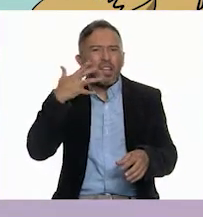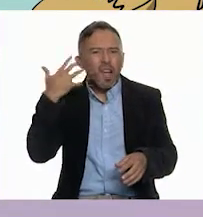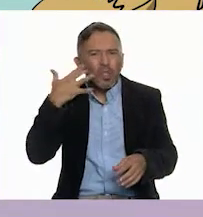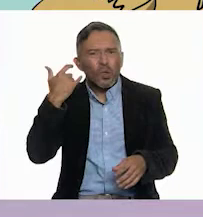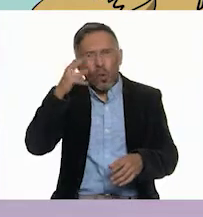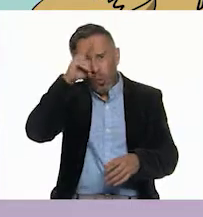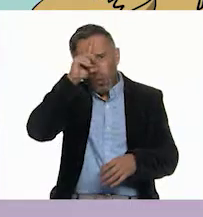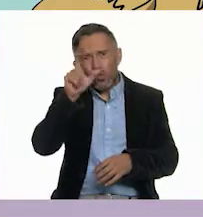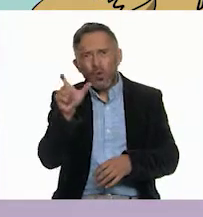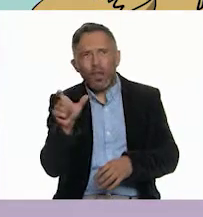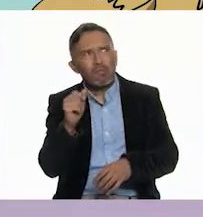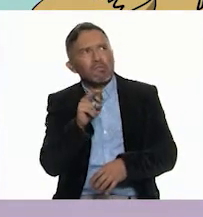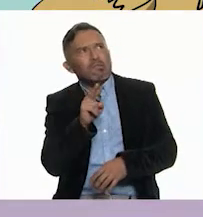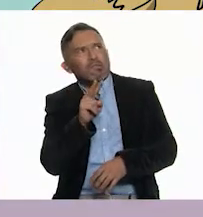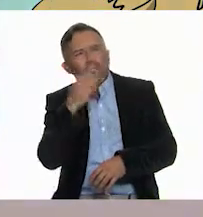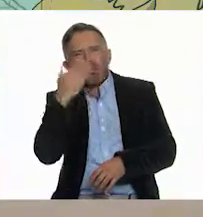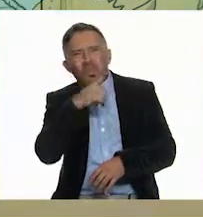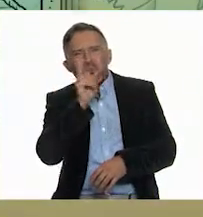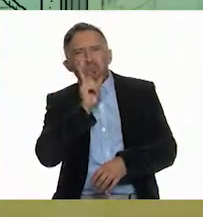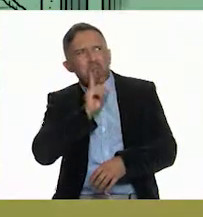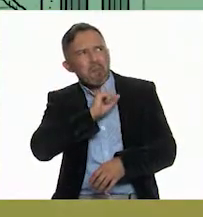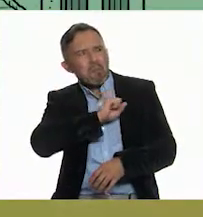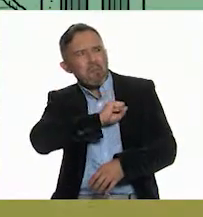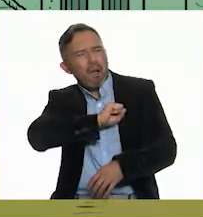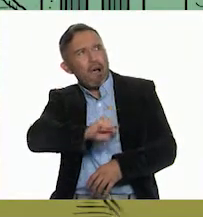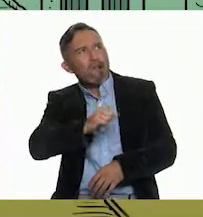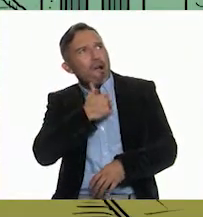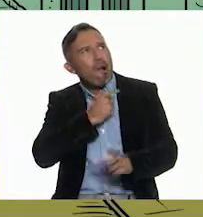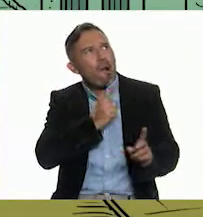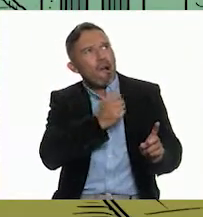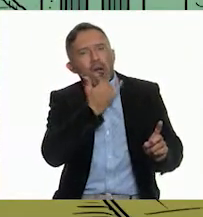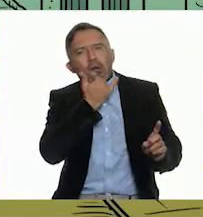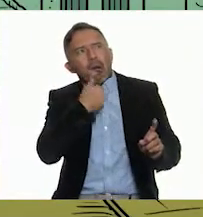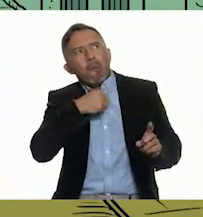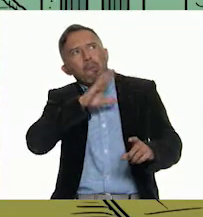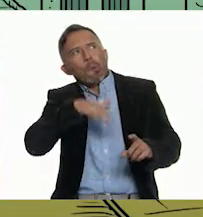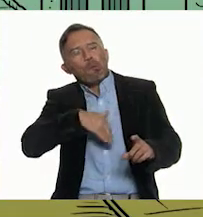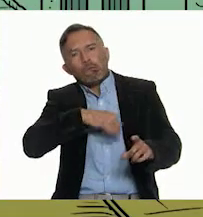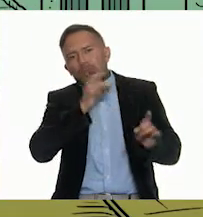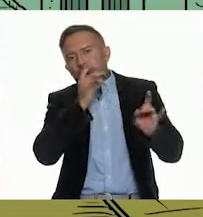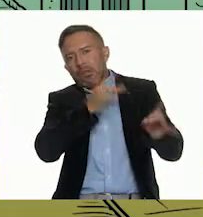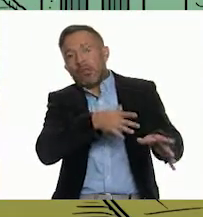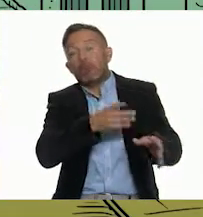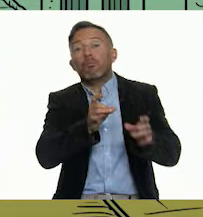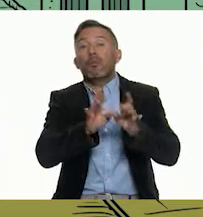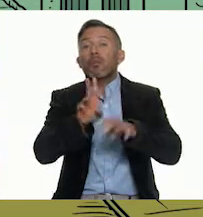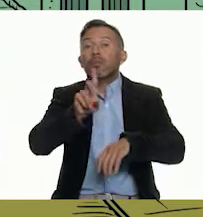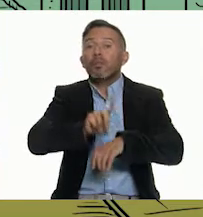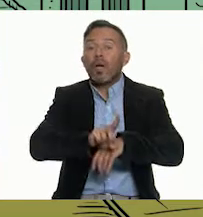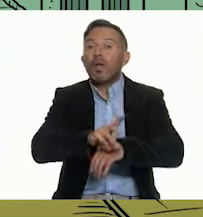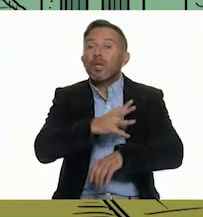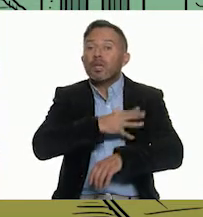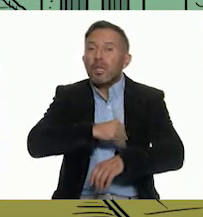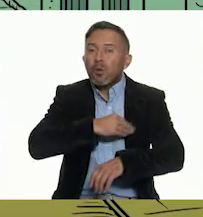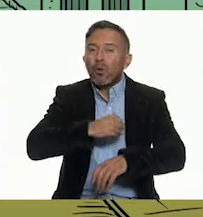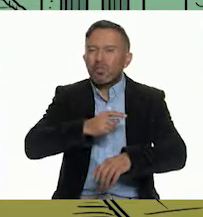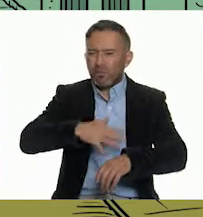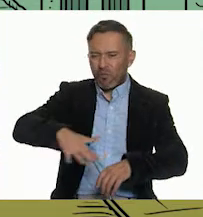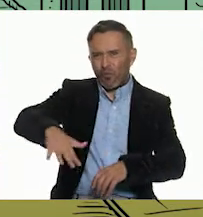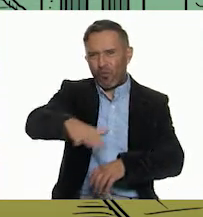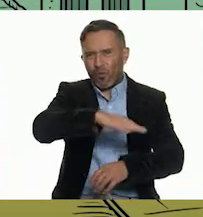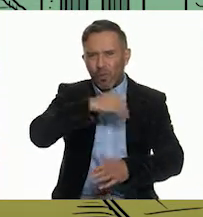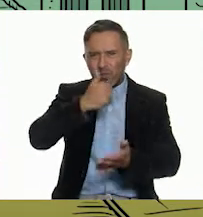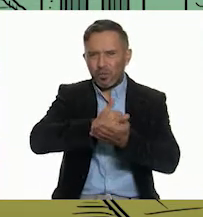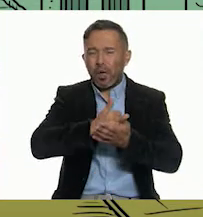peligraba cerca de la malvada mujer. Hasta que un día sus hijos y todos los habitantes del pueblo se cansaron de ella